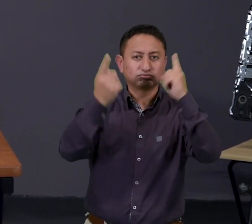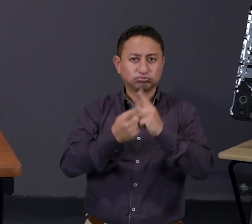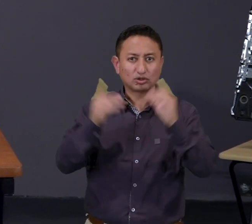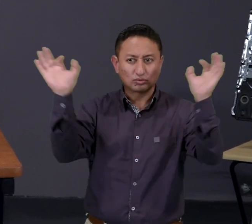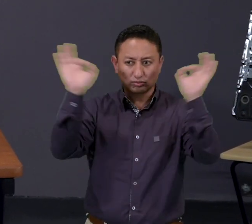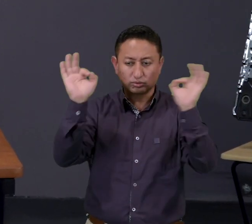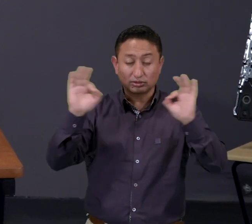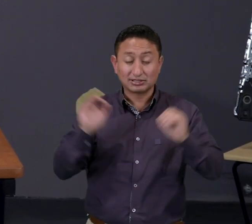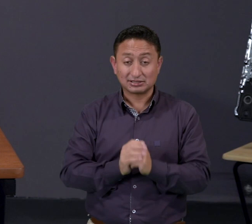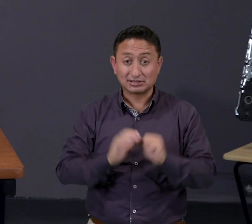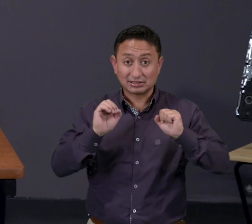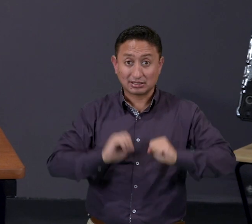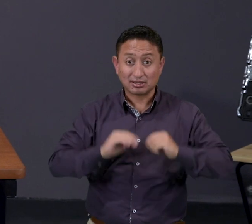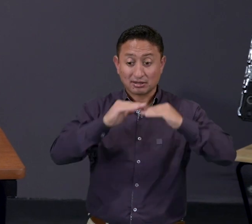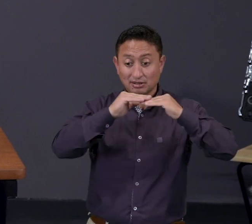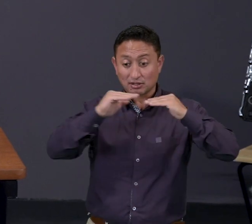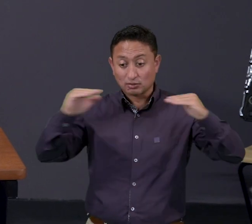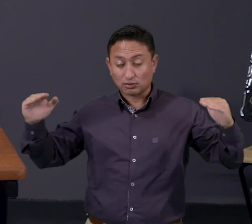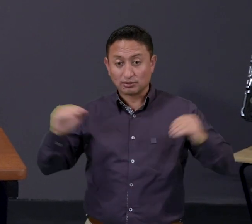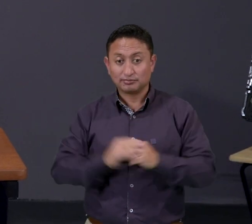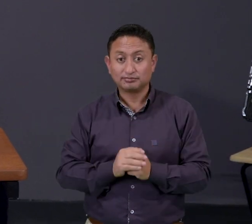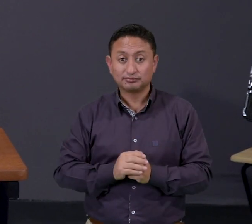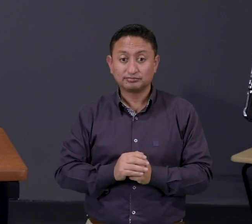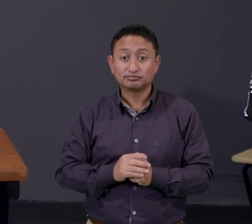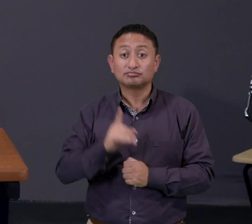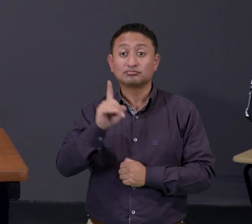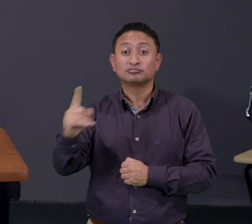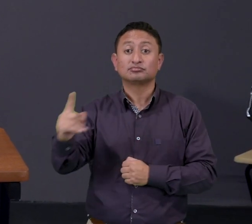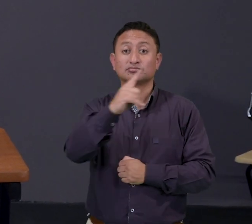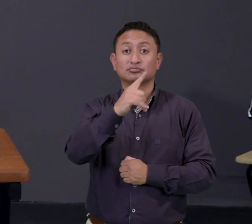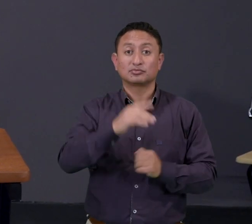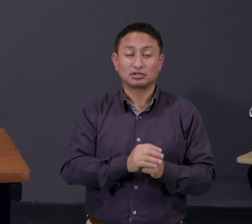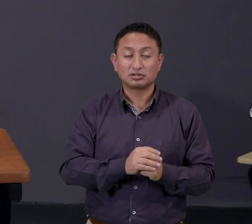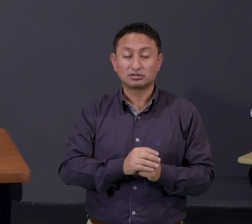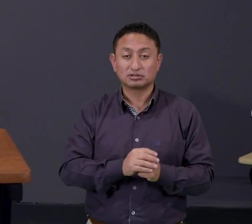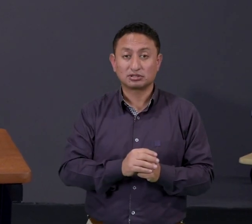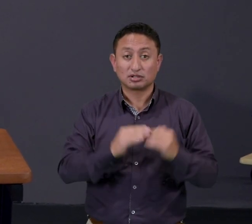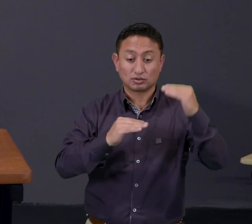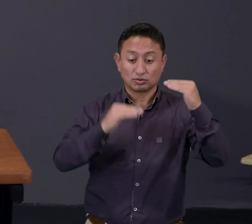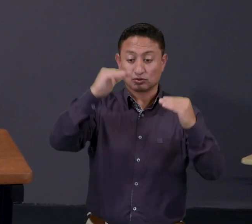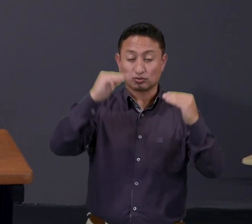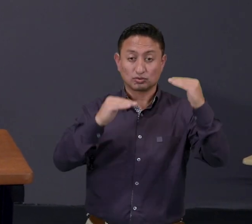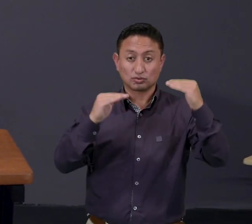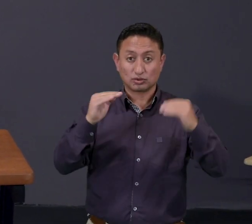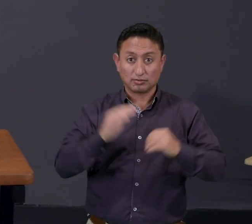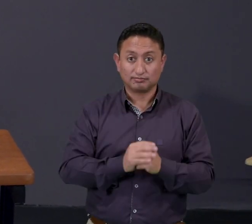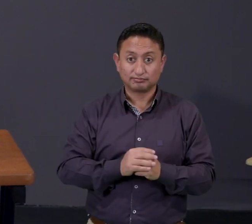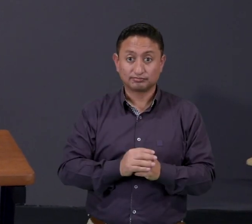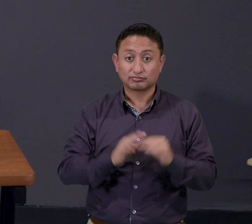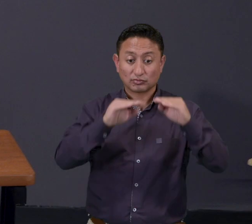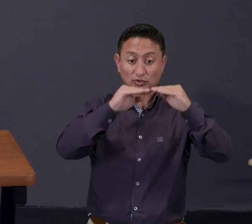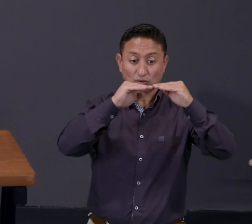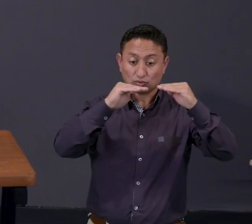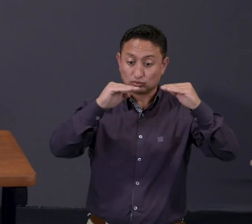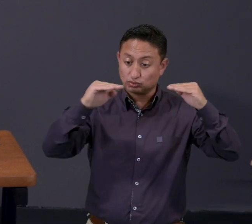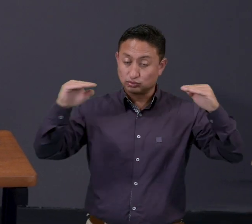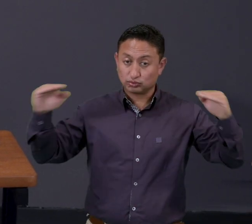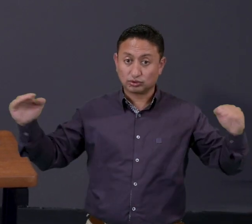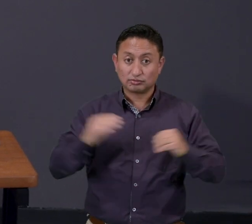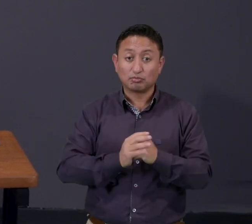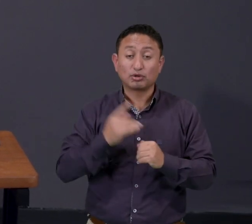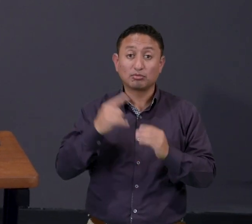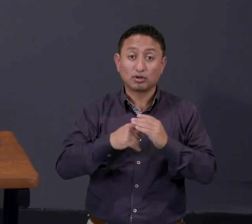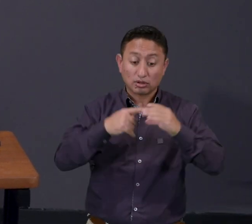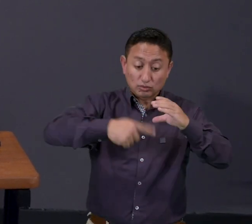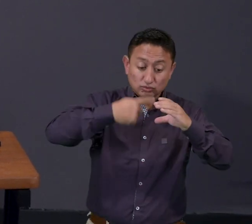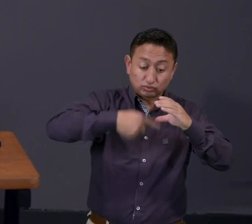en el desplazamiento angular lo realiza un instrumento basado en el efecto electromagnético. Una corriente circula por una bobina